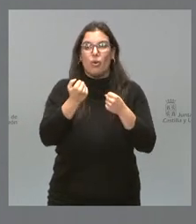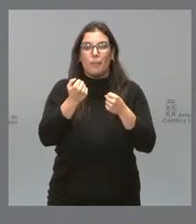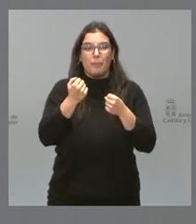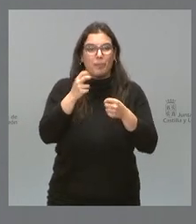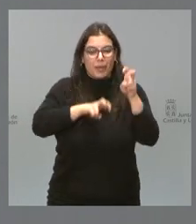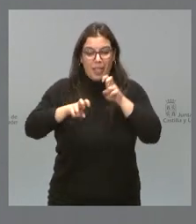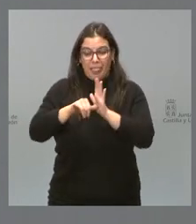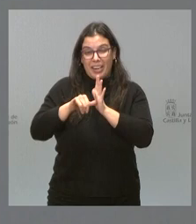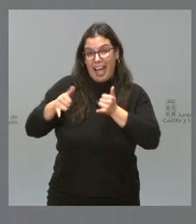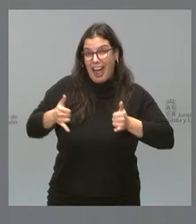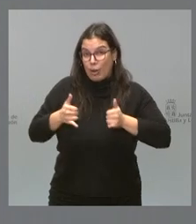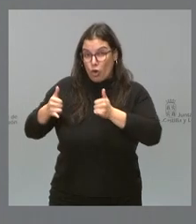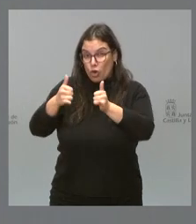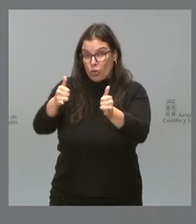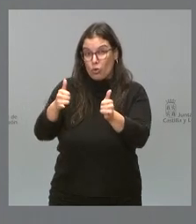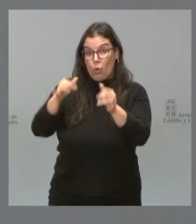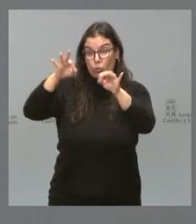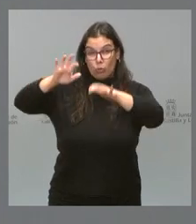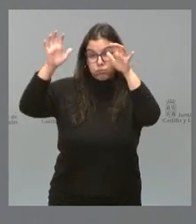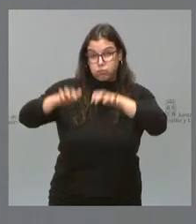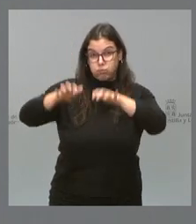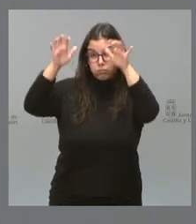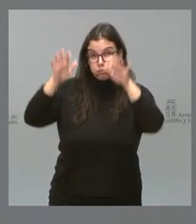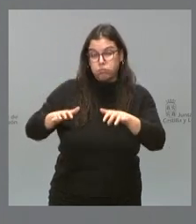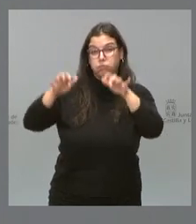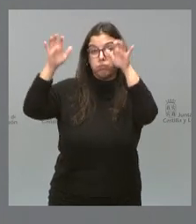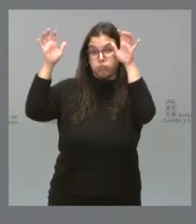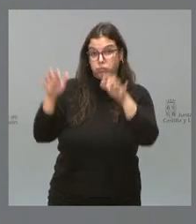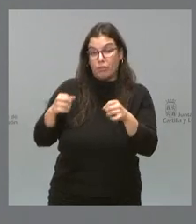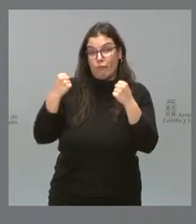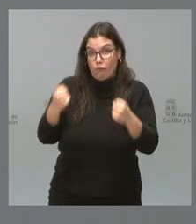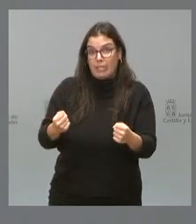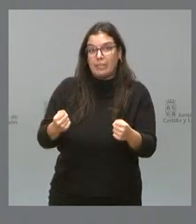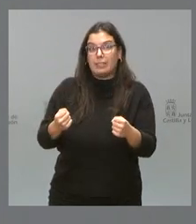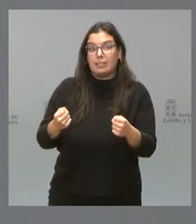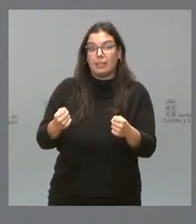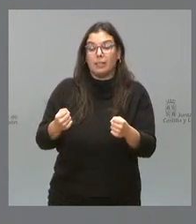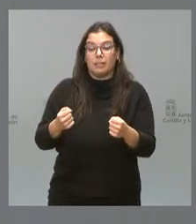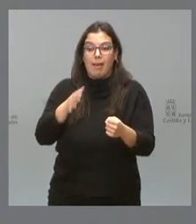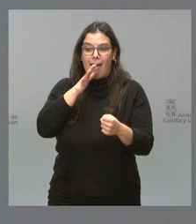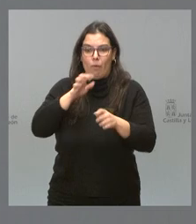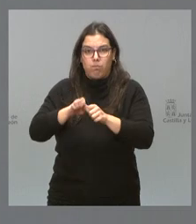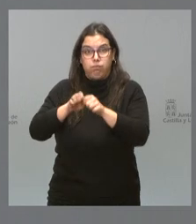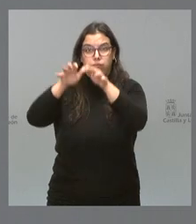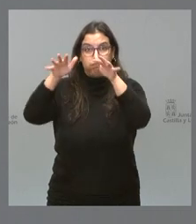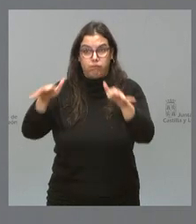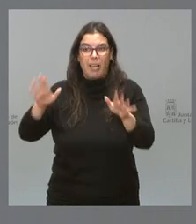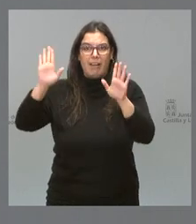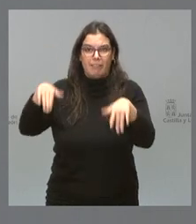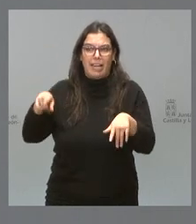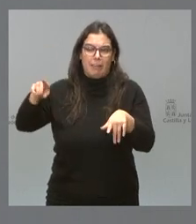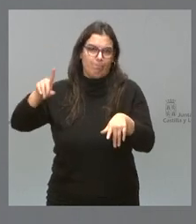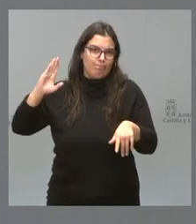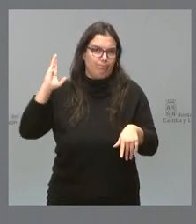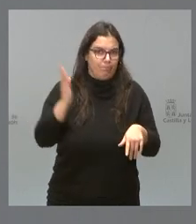Arroyo que en el momento en el que estamos hablando como consecuencia de la riada importante pues tuvo esas consecuencias tan